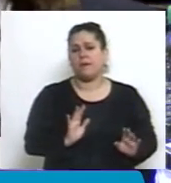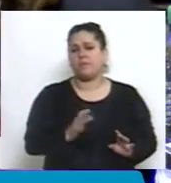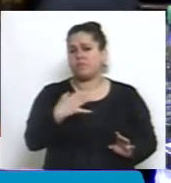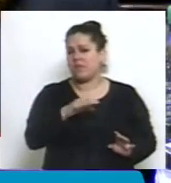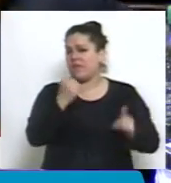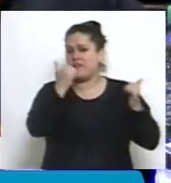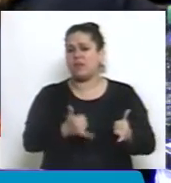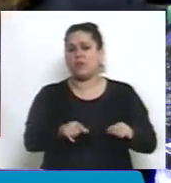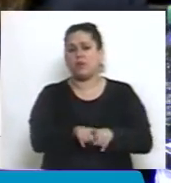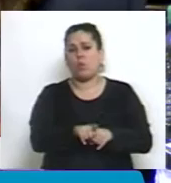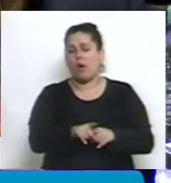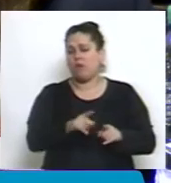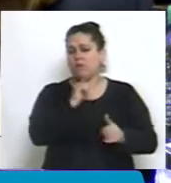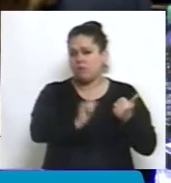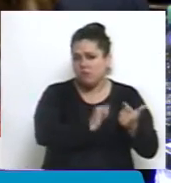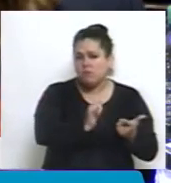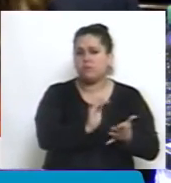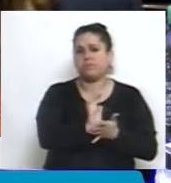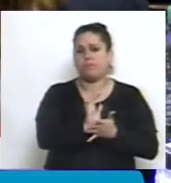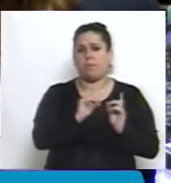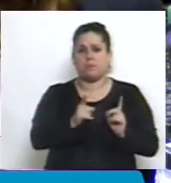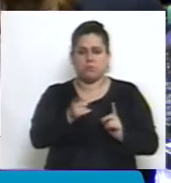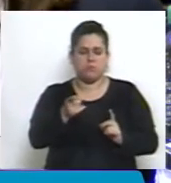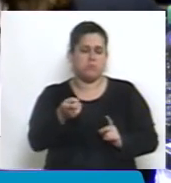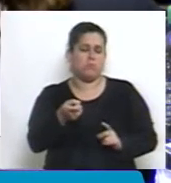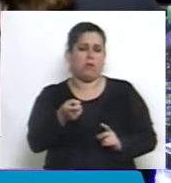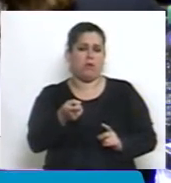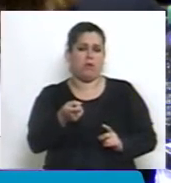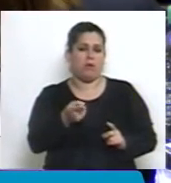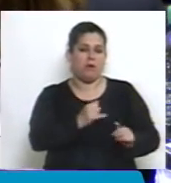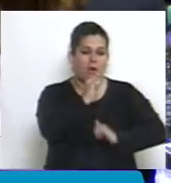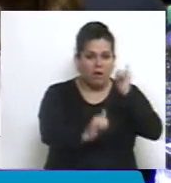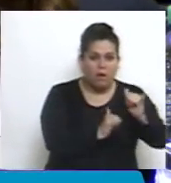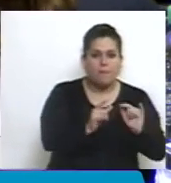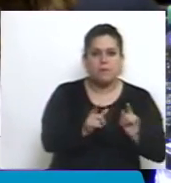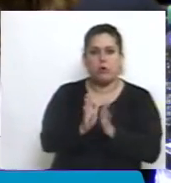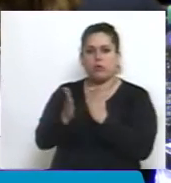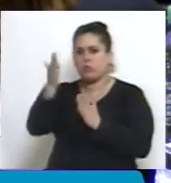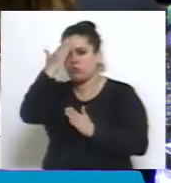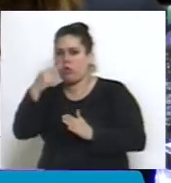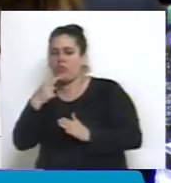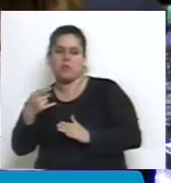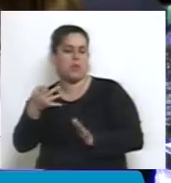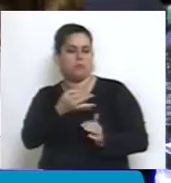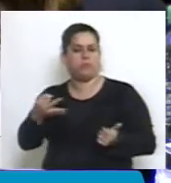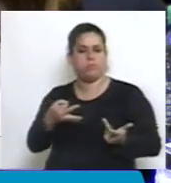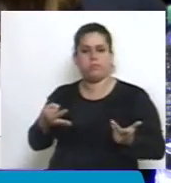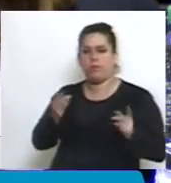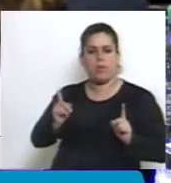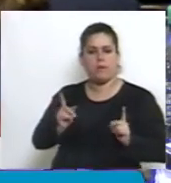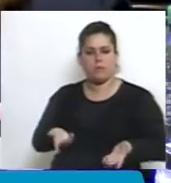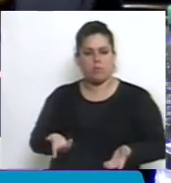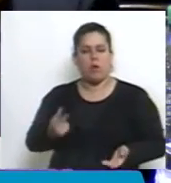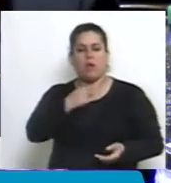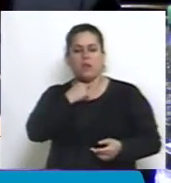un correlato acorde con lo que marca la Constitución Nacional. Me